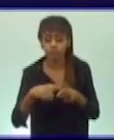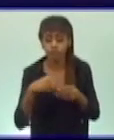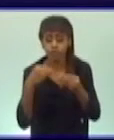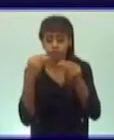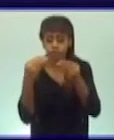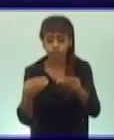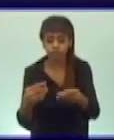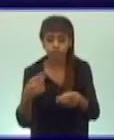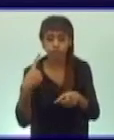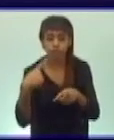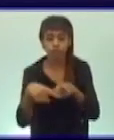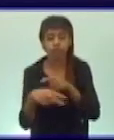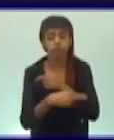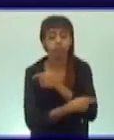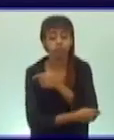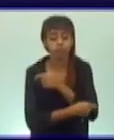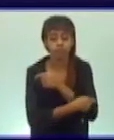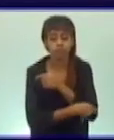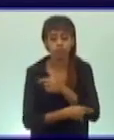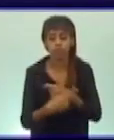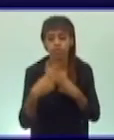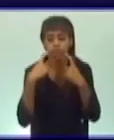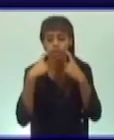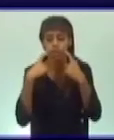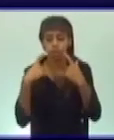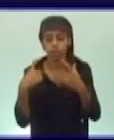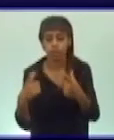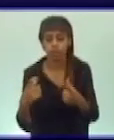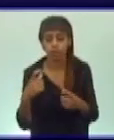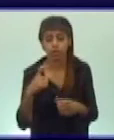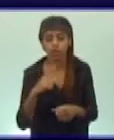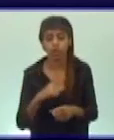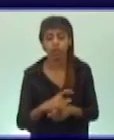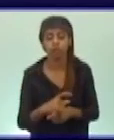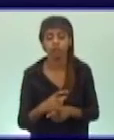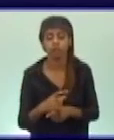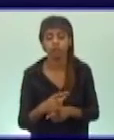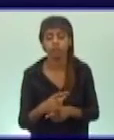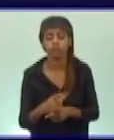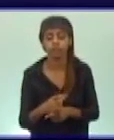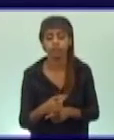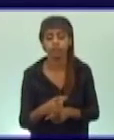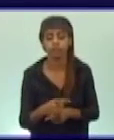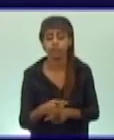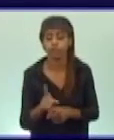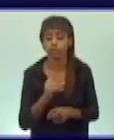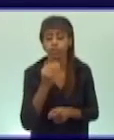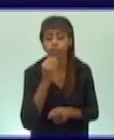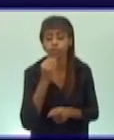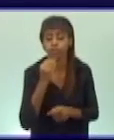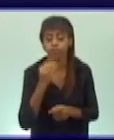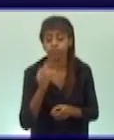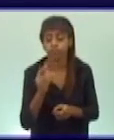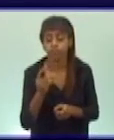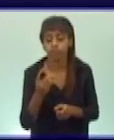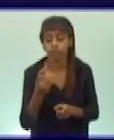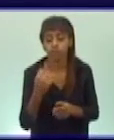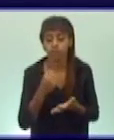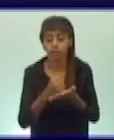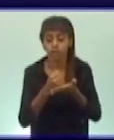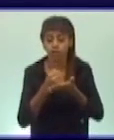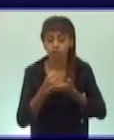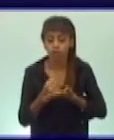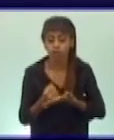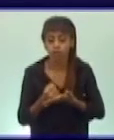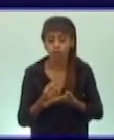revolución jugaron un papel extraordinario. Y por supuesto, no se puede dejar de mencionar la ayuda desinteresada de